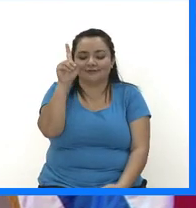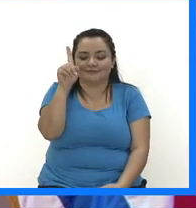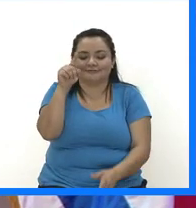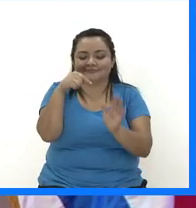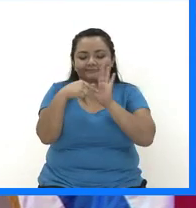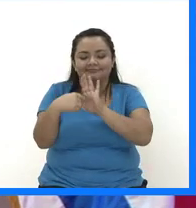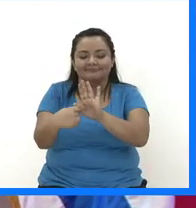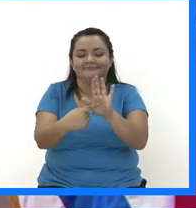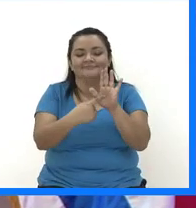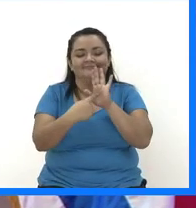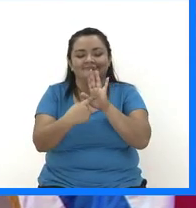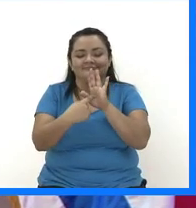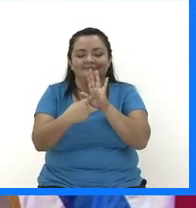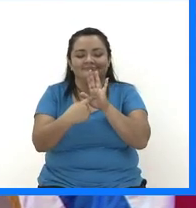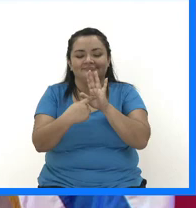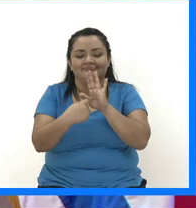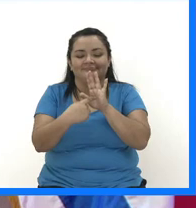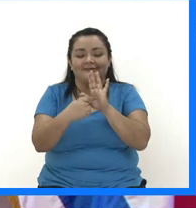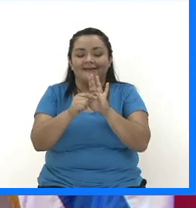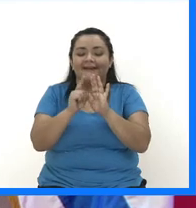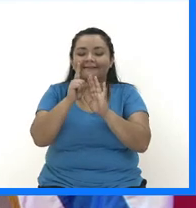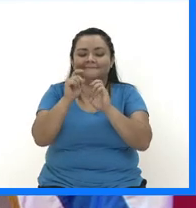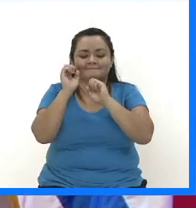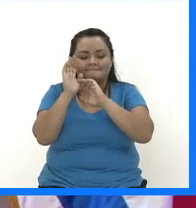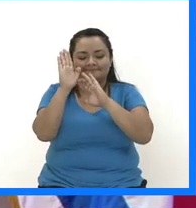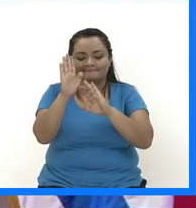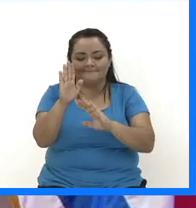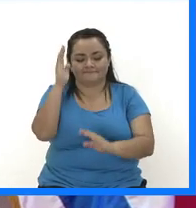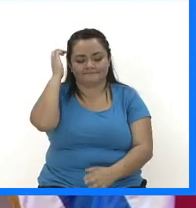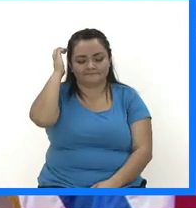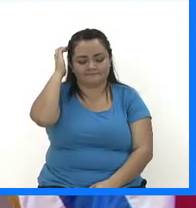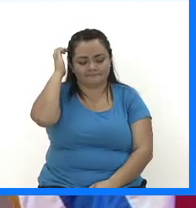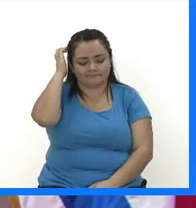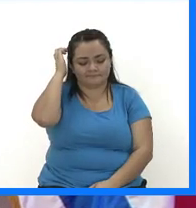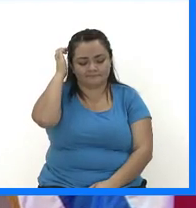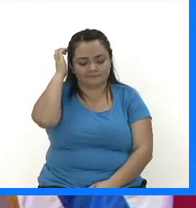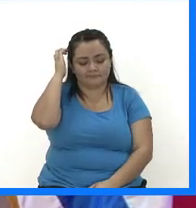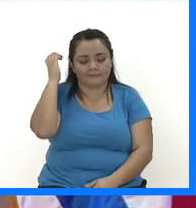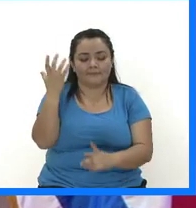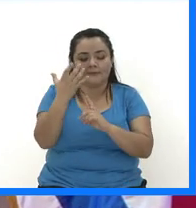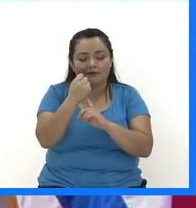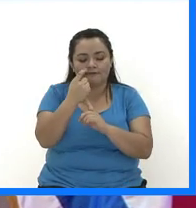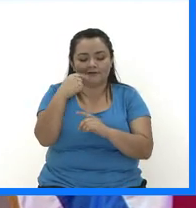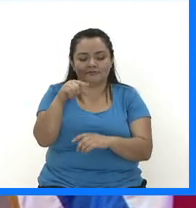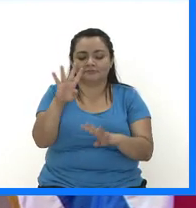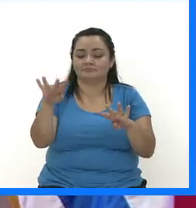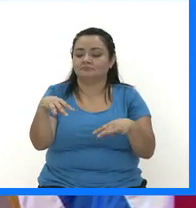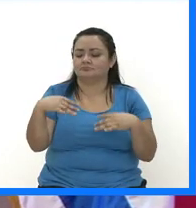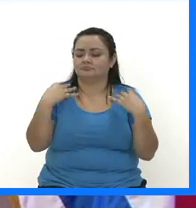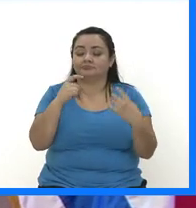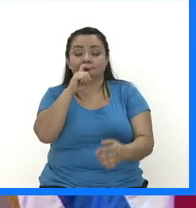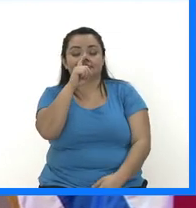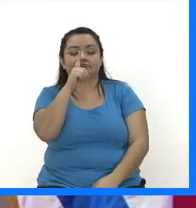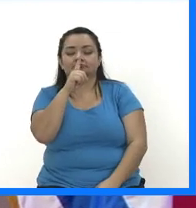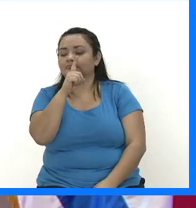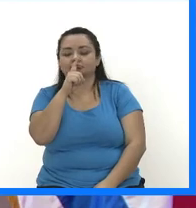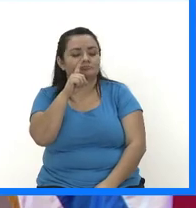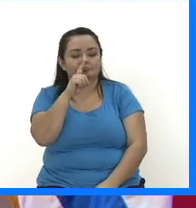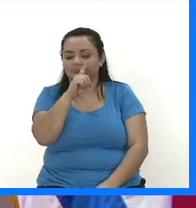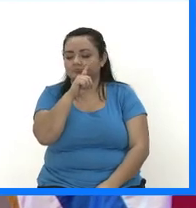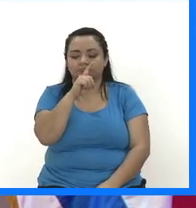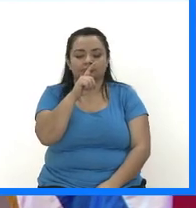dios y a lo que no es para deshacer lo que es a fin de que nadie se jacte en su presencia